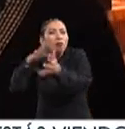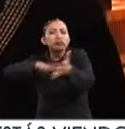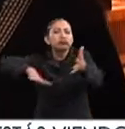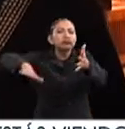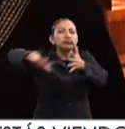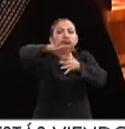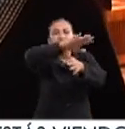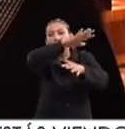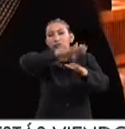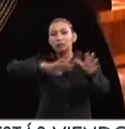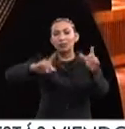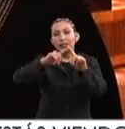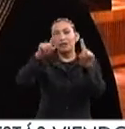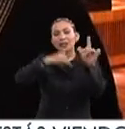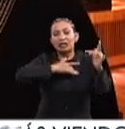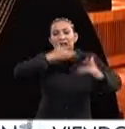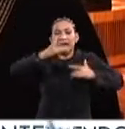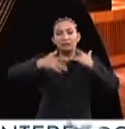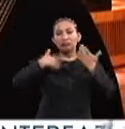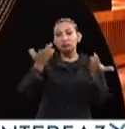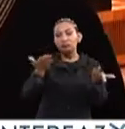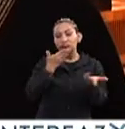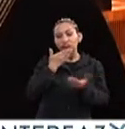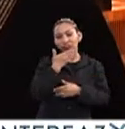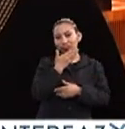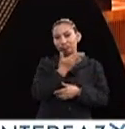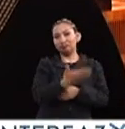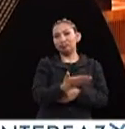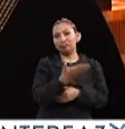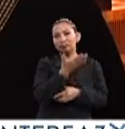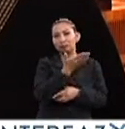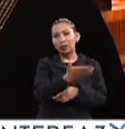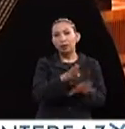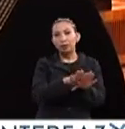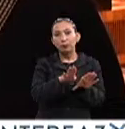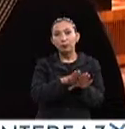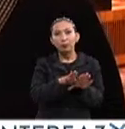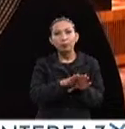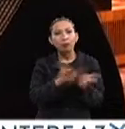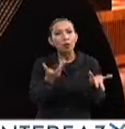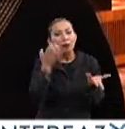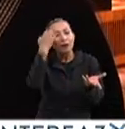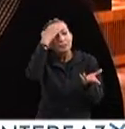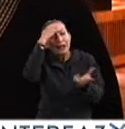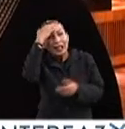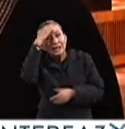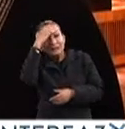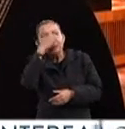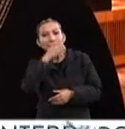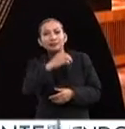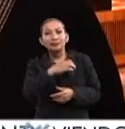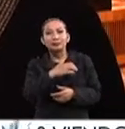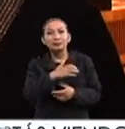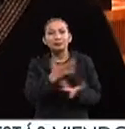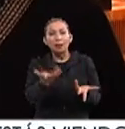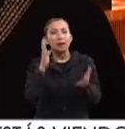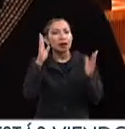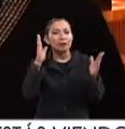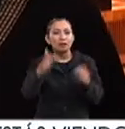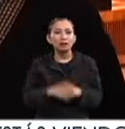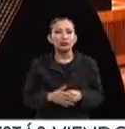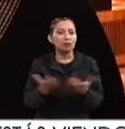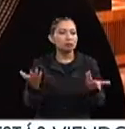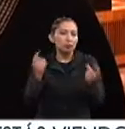universo al mismo tiempo, ¿no? Entonces creo que sí resulta ser una experiencia